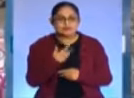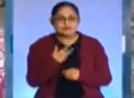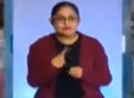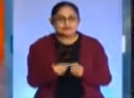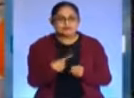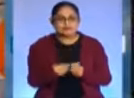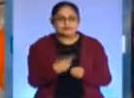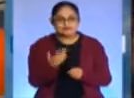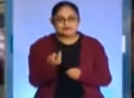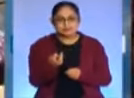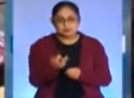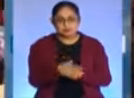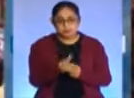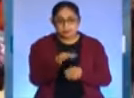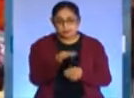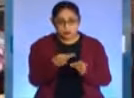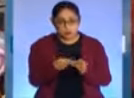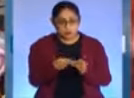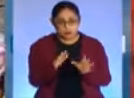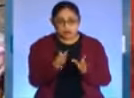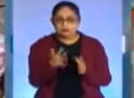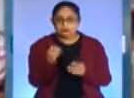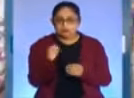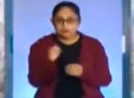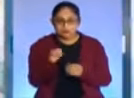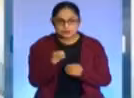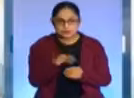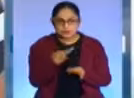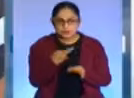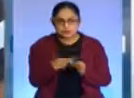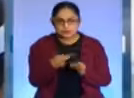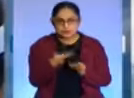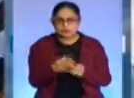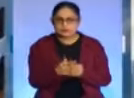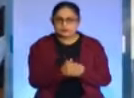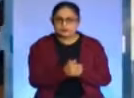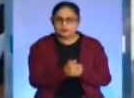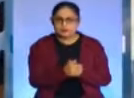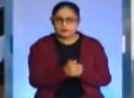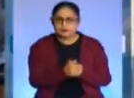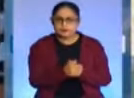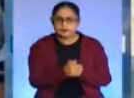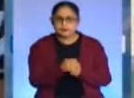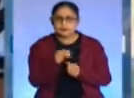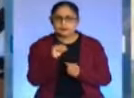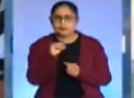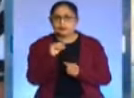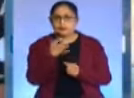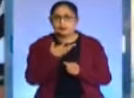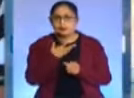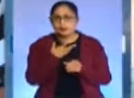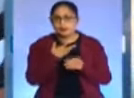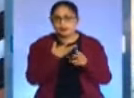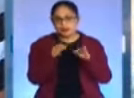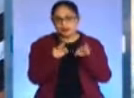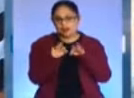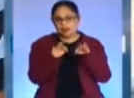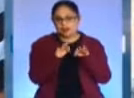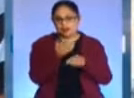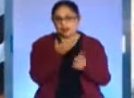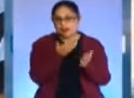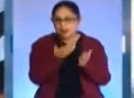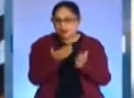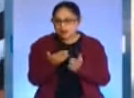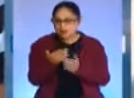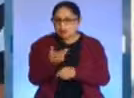por eso no vine. ¿Ya completó entonces? Sí, ya está completa. Pues por trabajo, como trabajo fueras, ya cuando regresé, pues no, ya